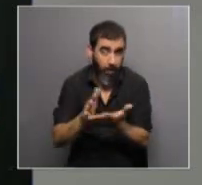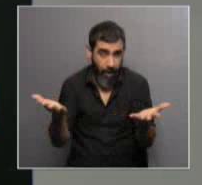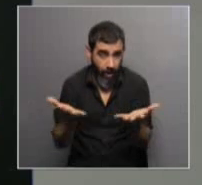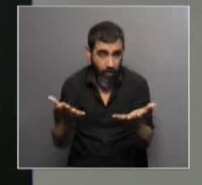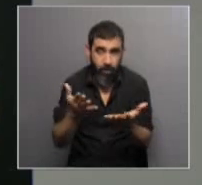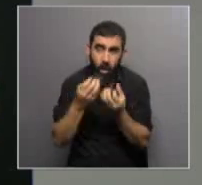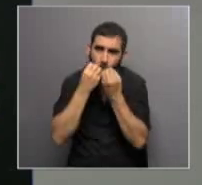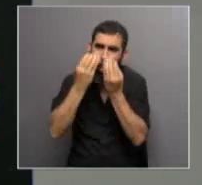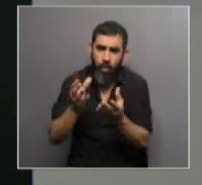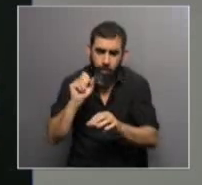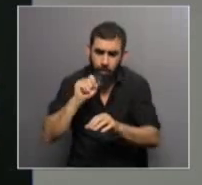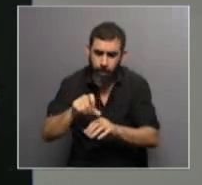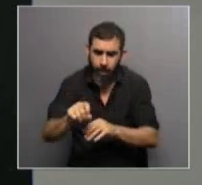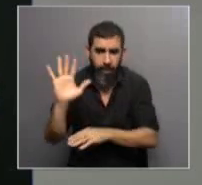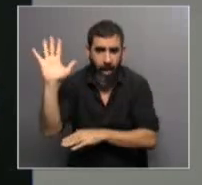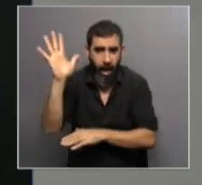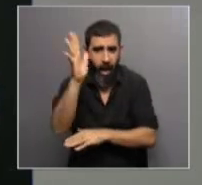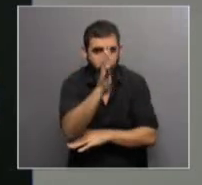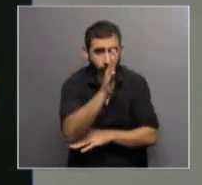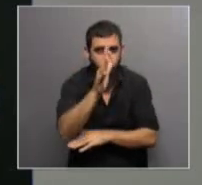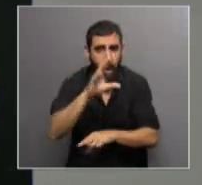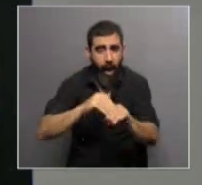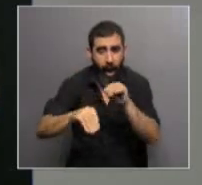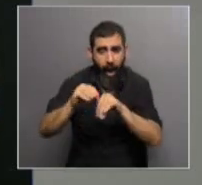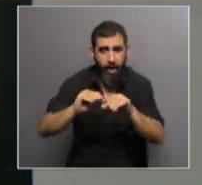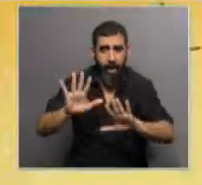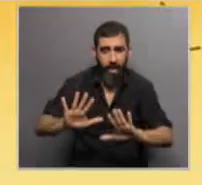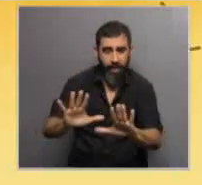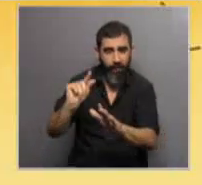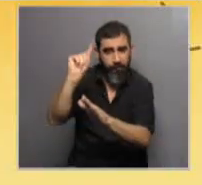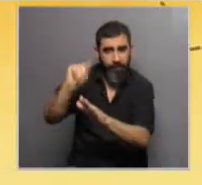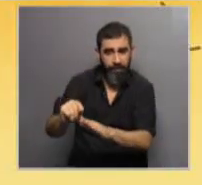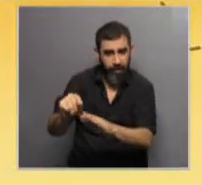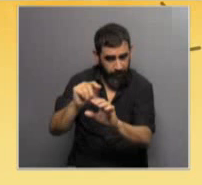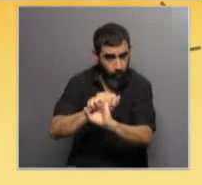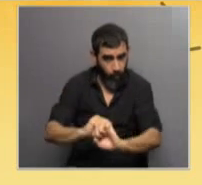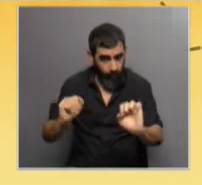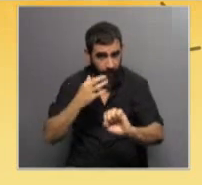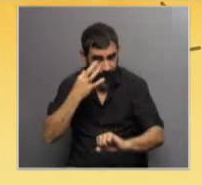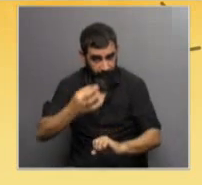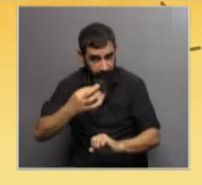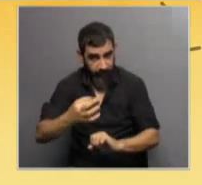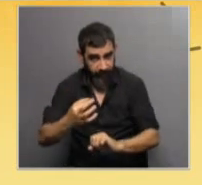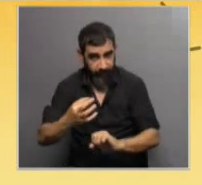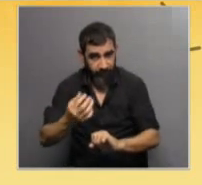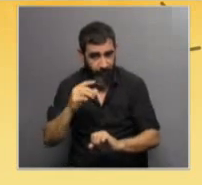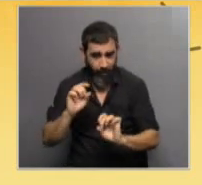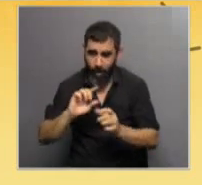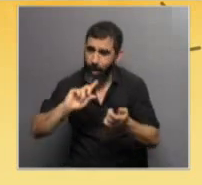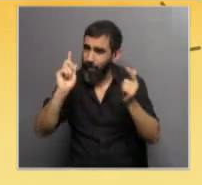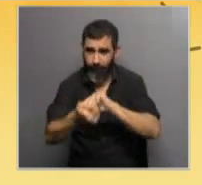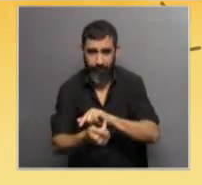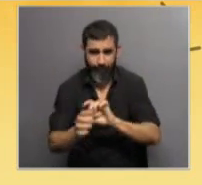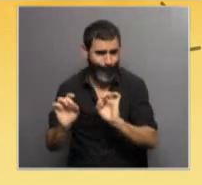era bueno plantar árboles en las dunas para que la arena se quedara y para fijar la duna y ahí le arruinamos toda por decirlo